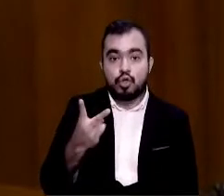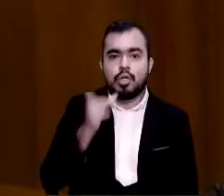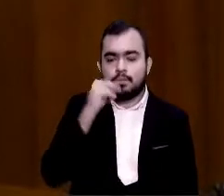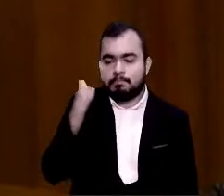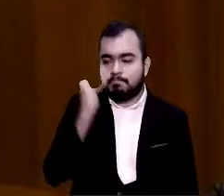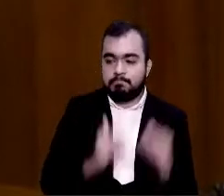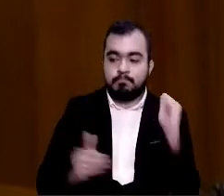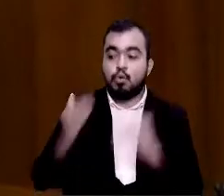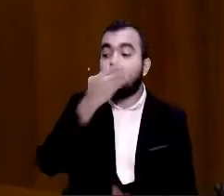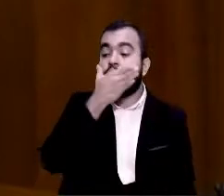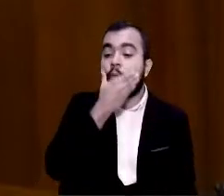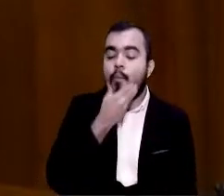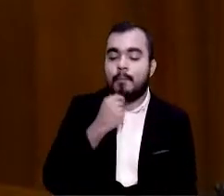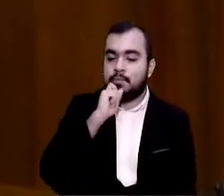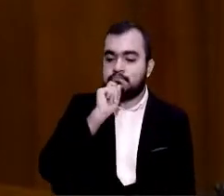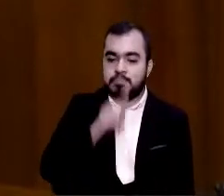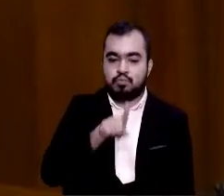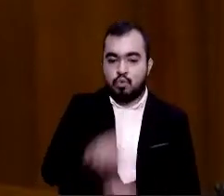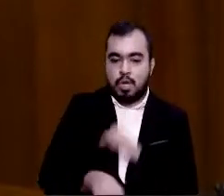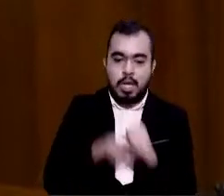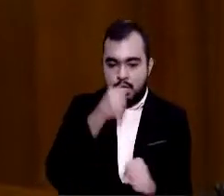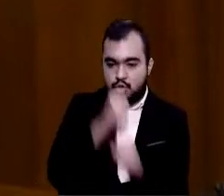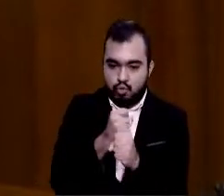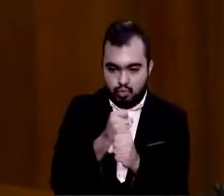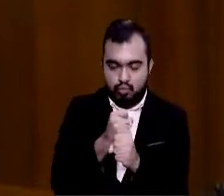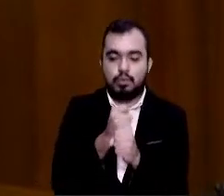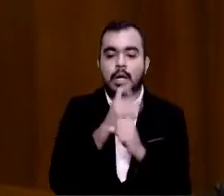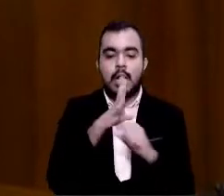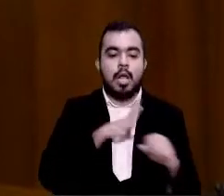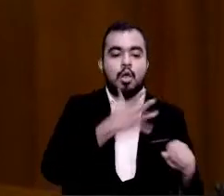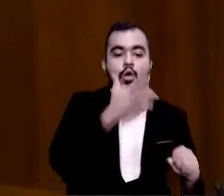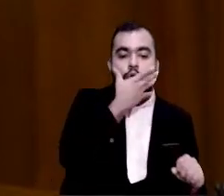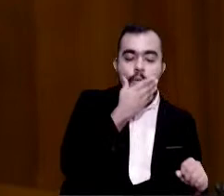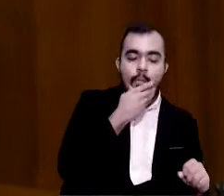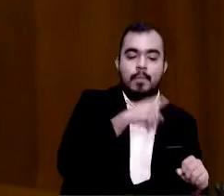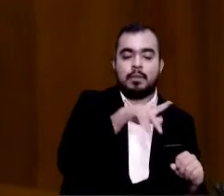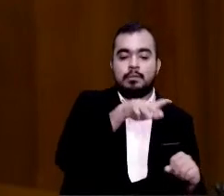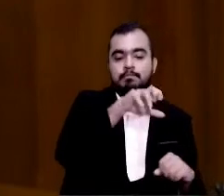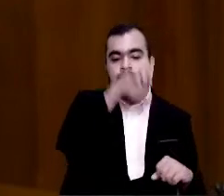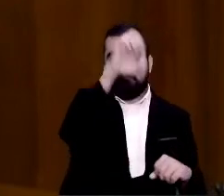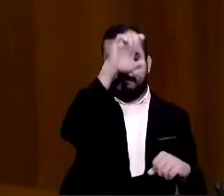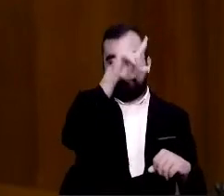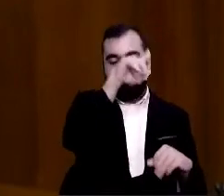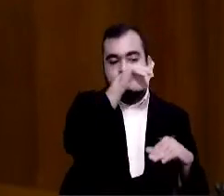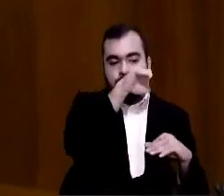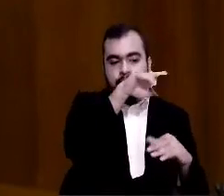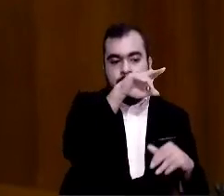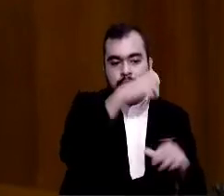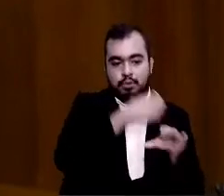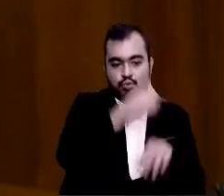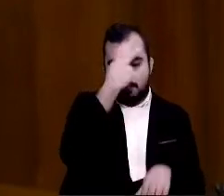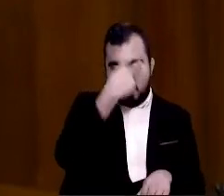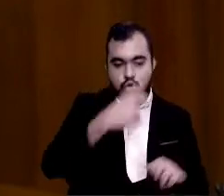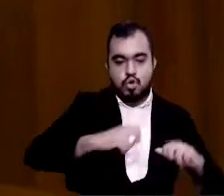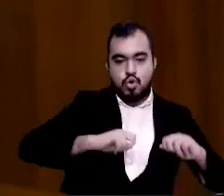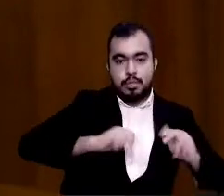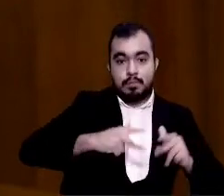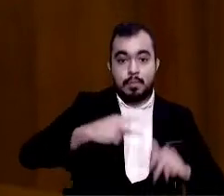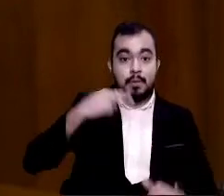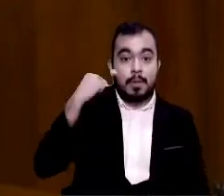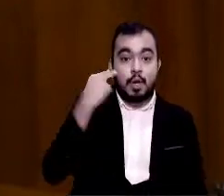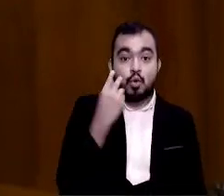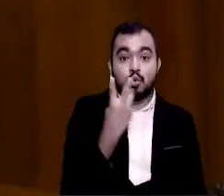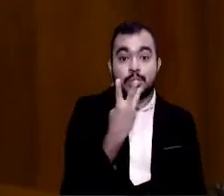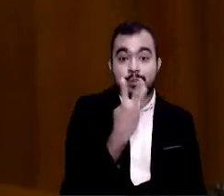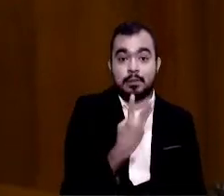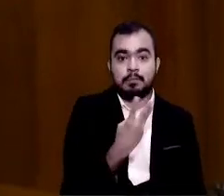de los hombres de la misma edad, presentándose entre hombres mayores de edad, siendo el Estado de México, Chiapas y Veracruz las entidades